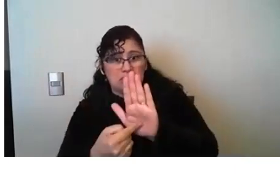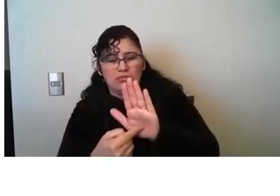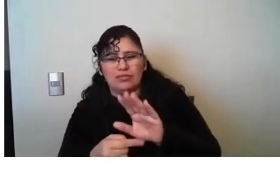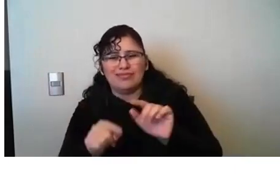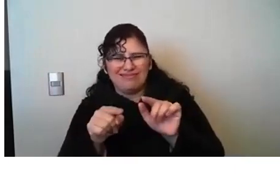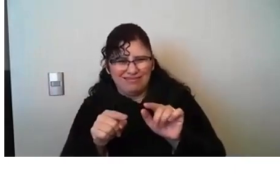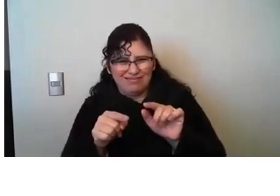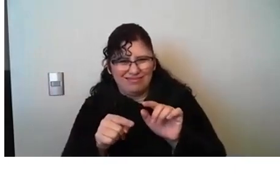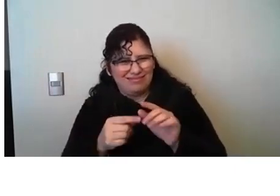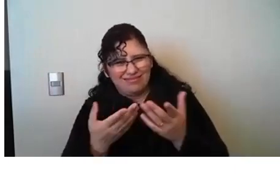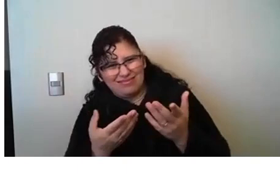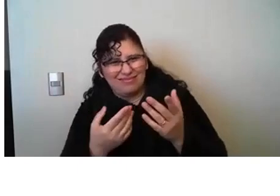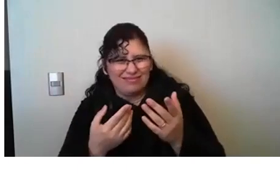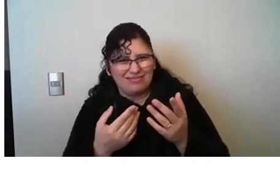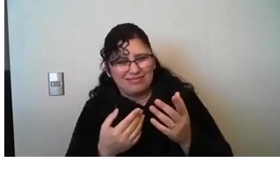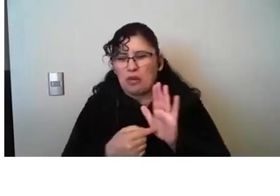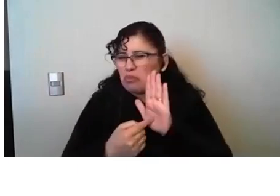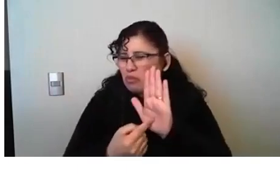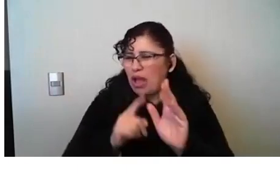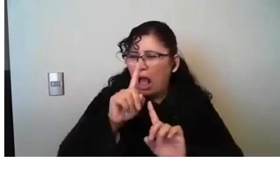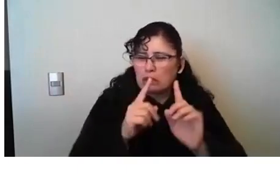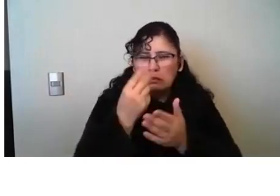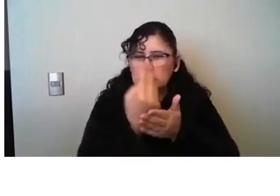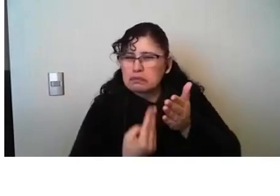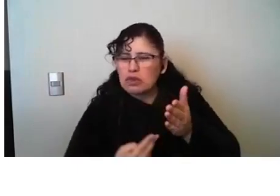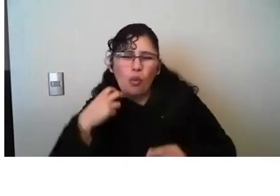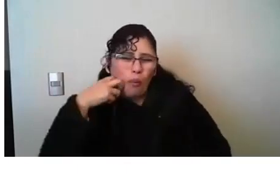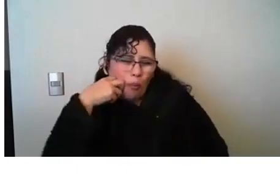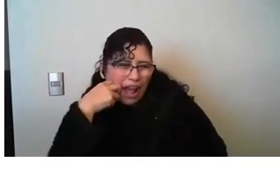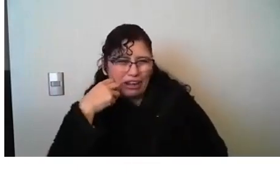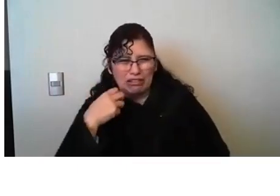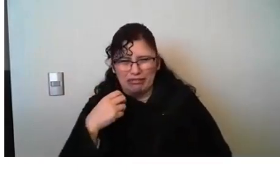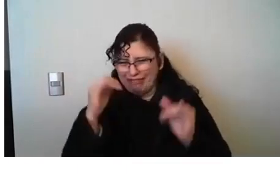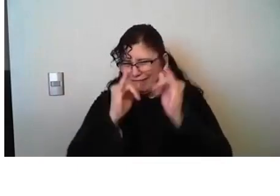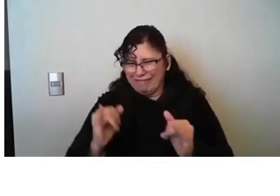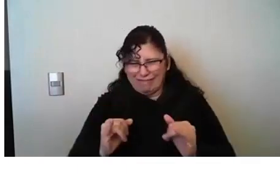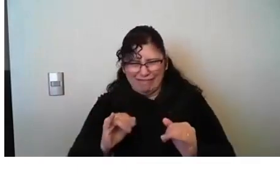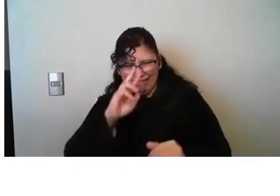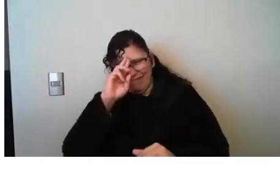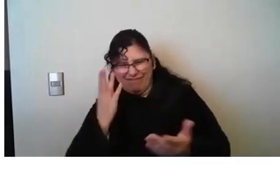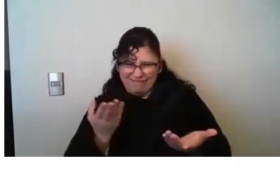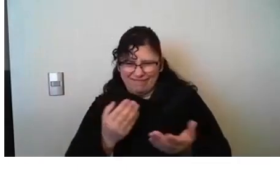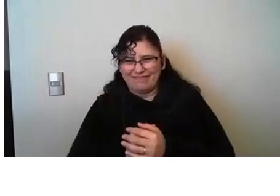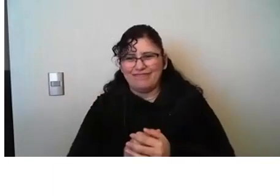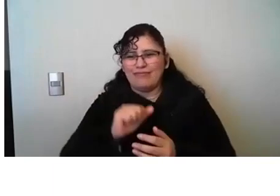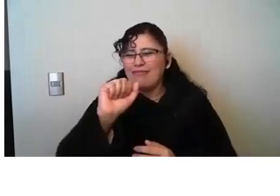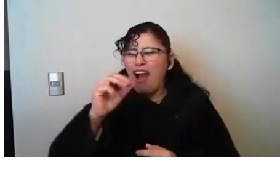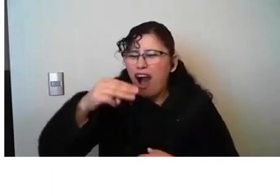representa, ¿cierto? Algunos dibujos humanos un poco amorfos, pero indican